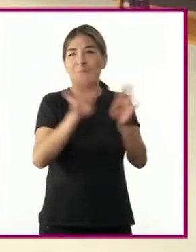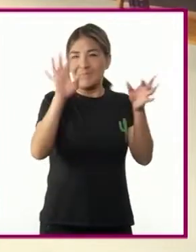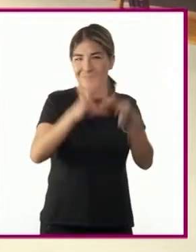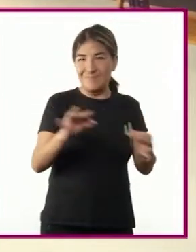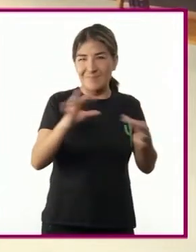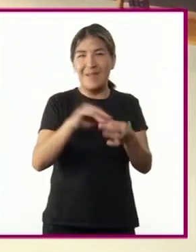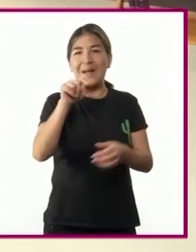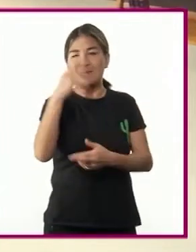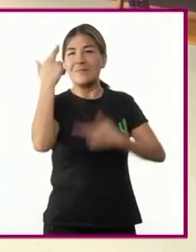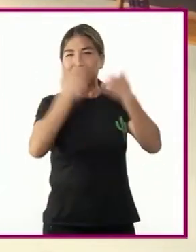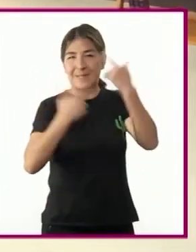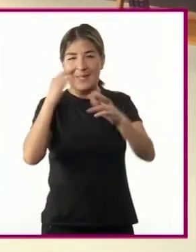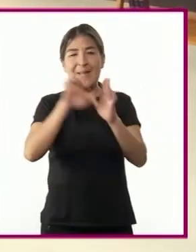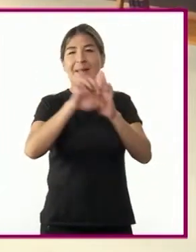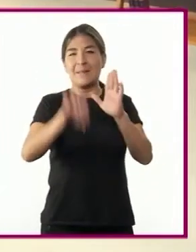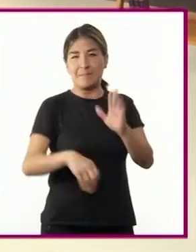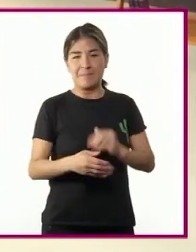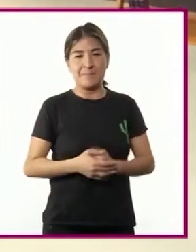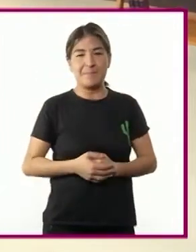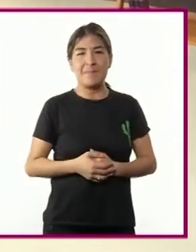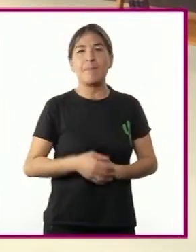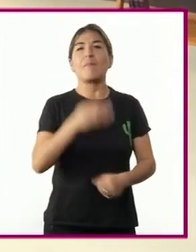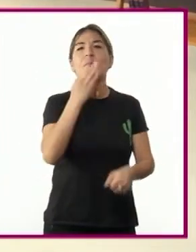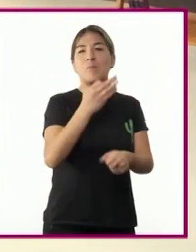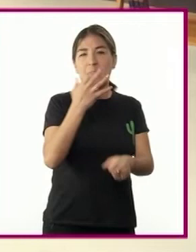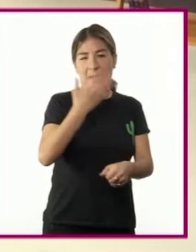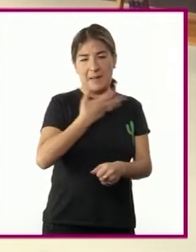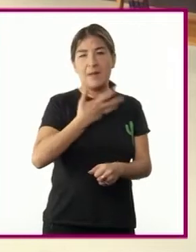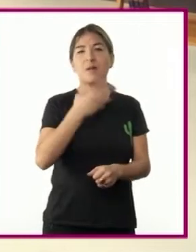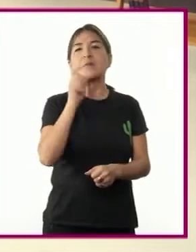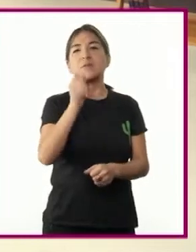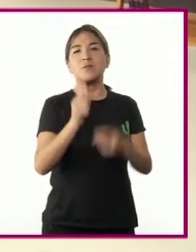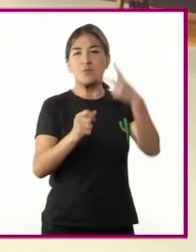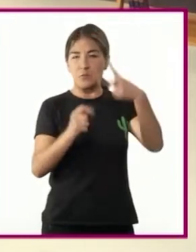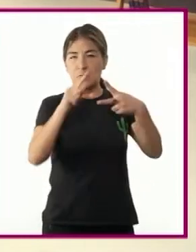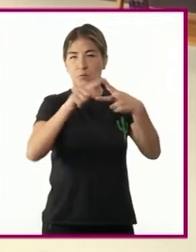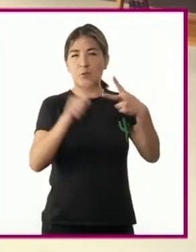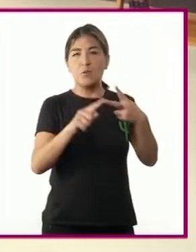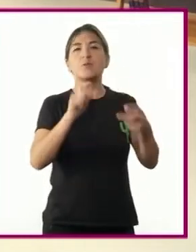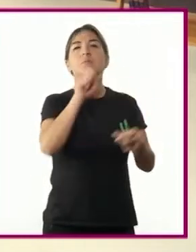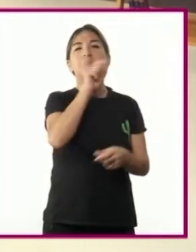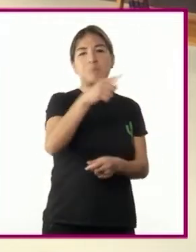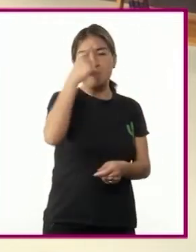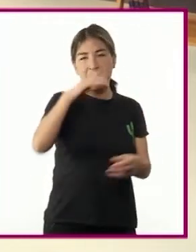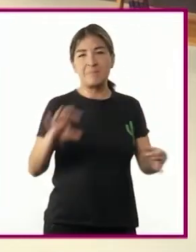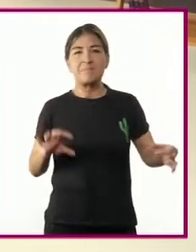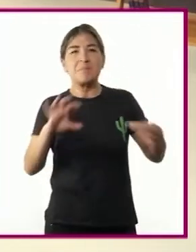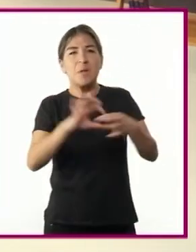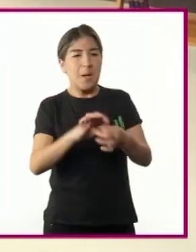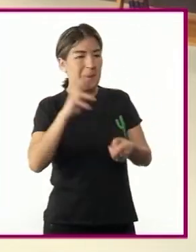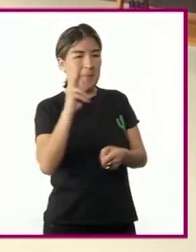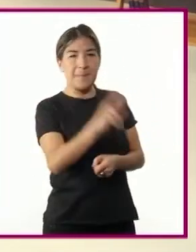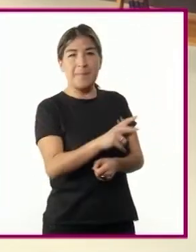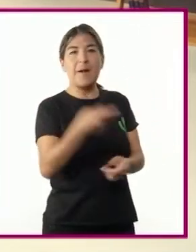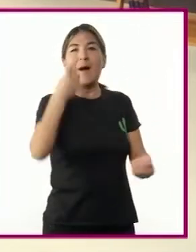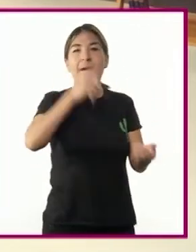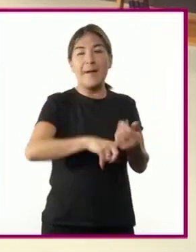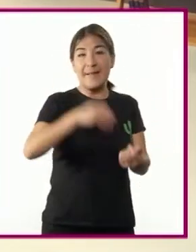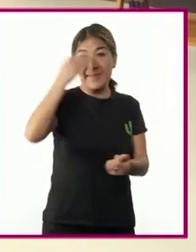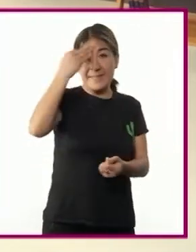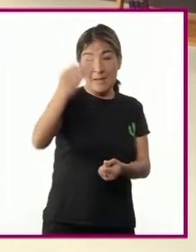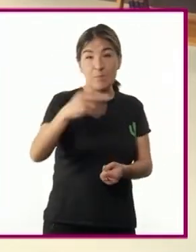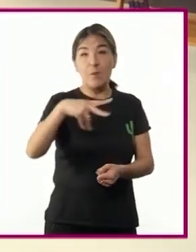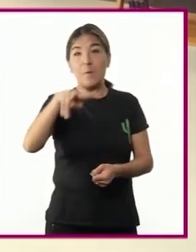previos. Adicionalmente, hay dos factores que también influyen en la relación que se puede observar entre los